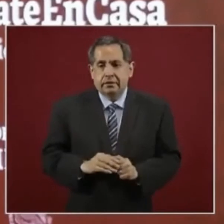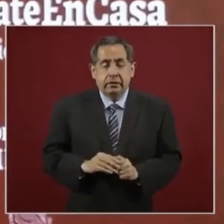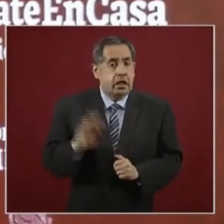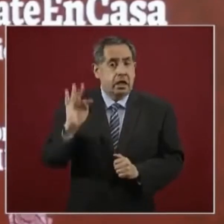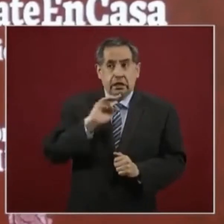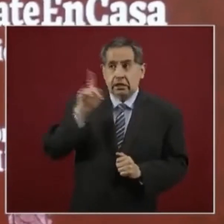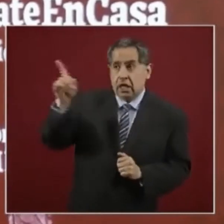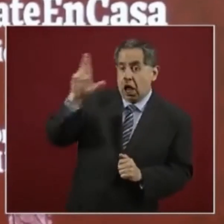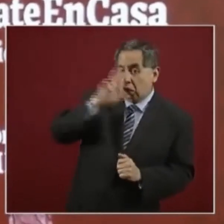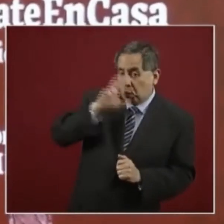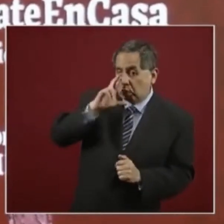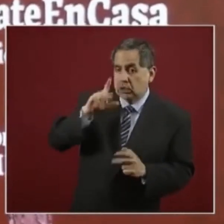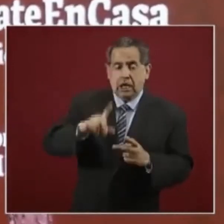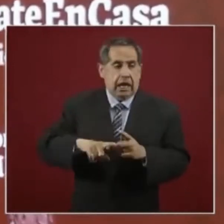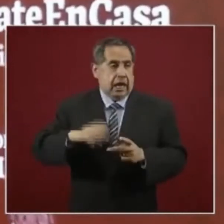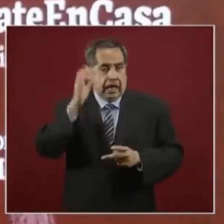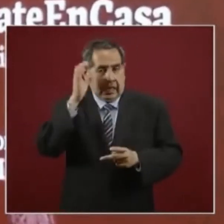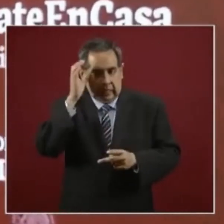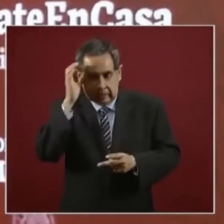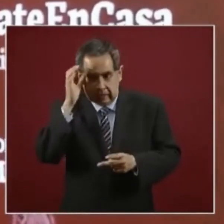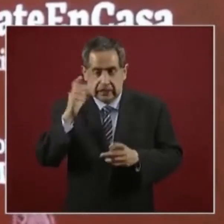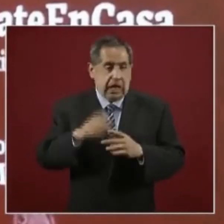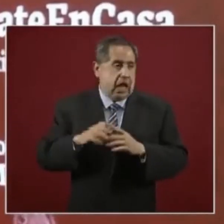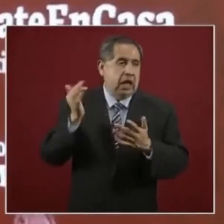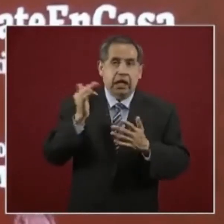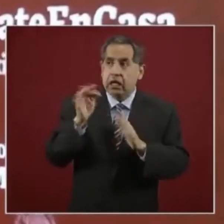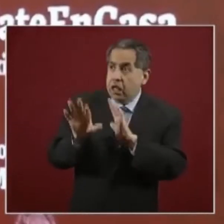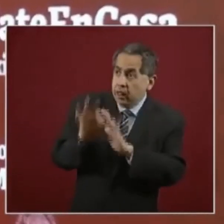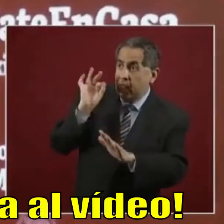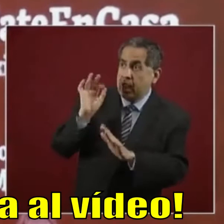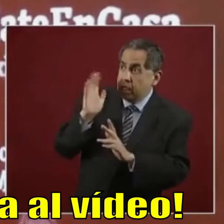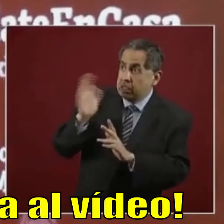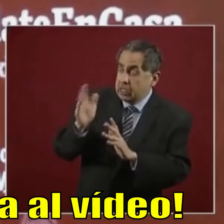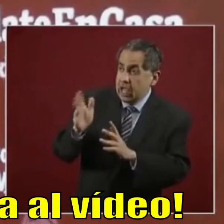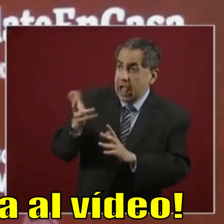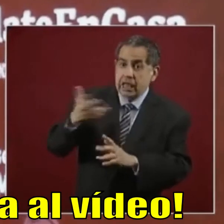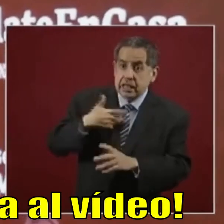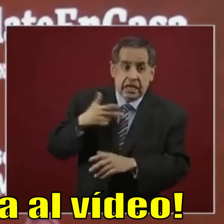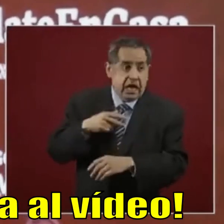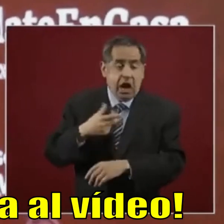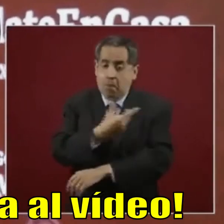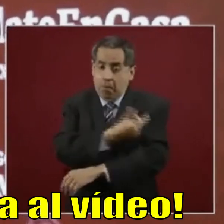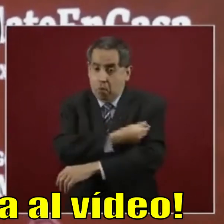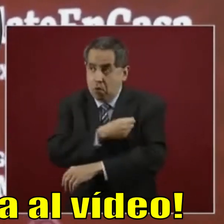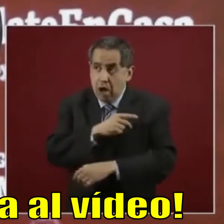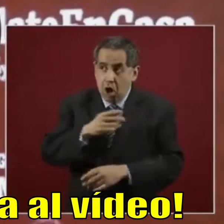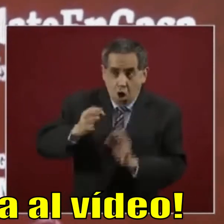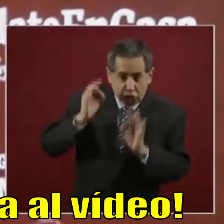en Rusia, en China, se tiene primero la vacuna y se demuestra